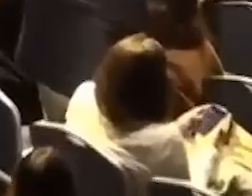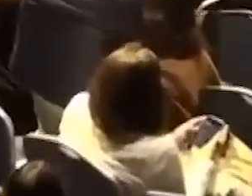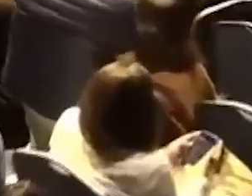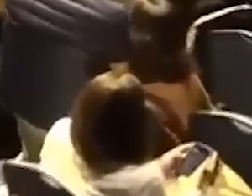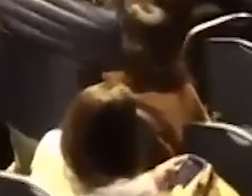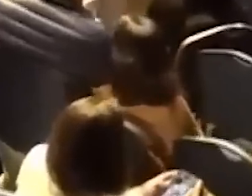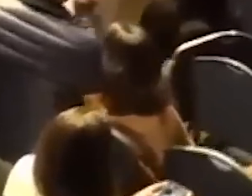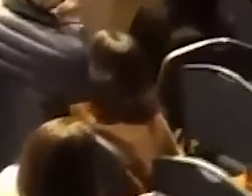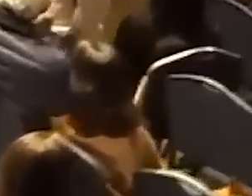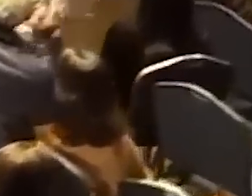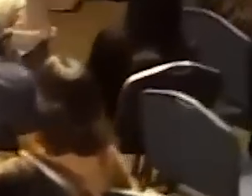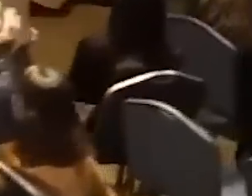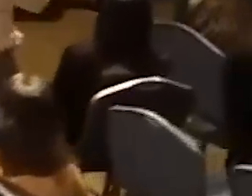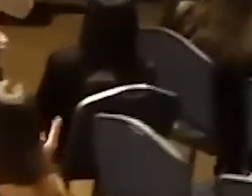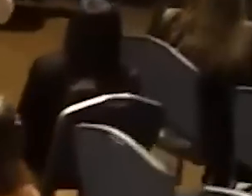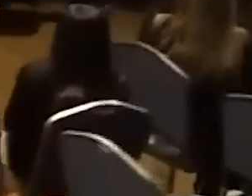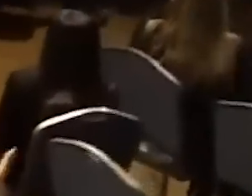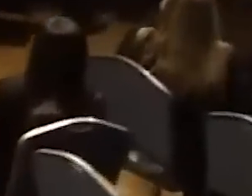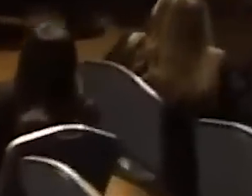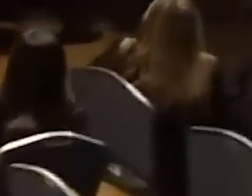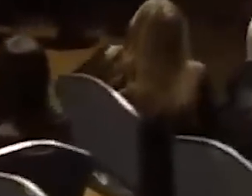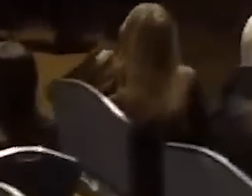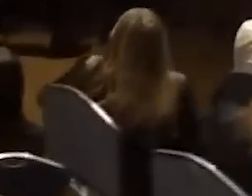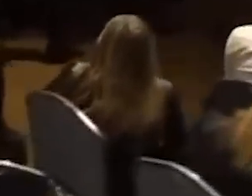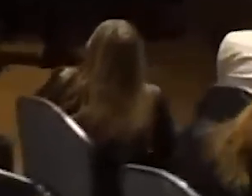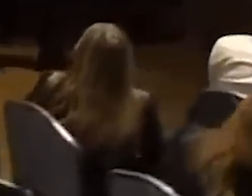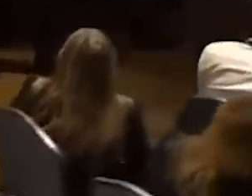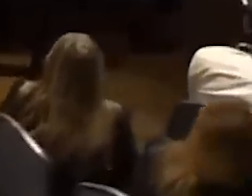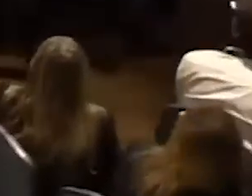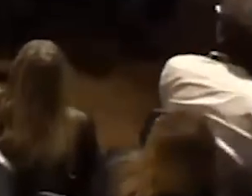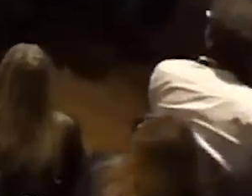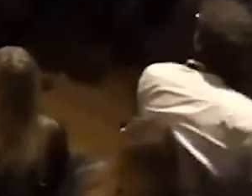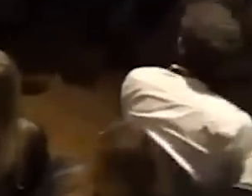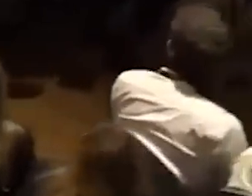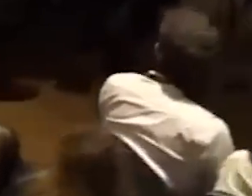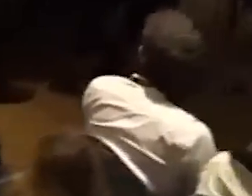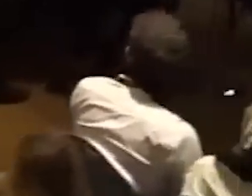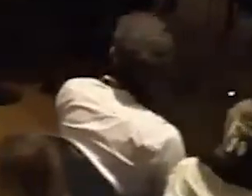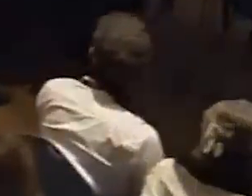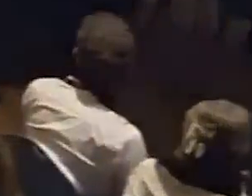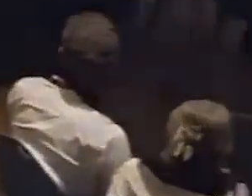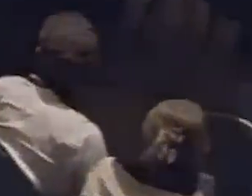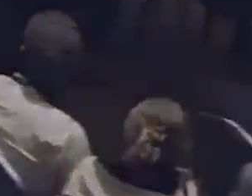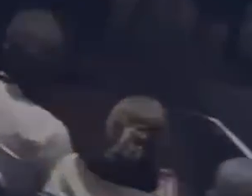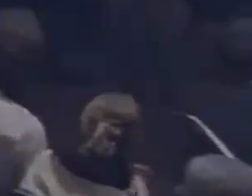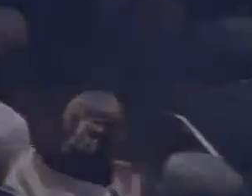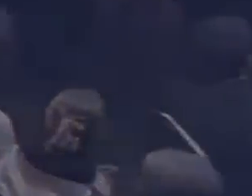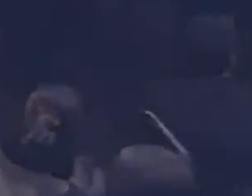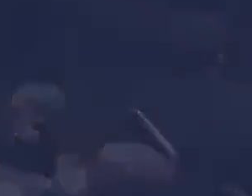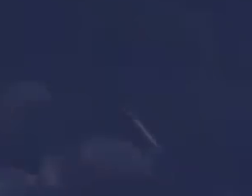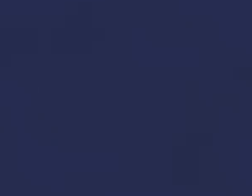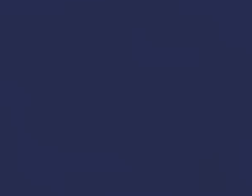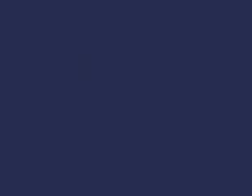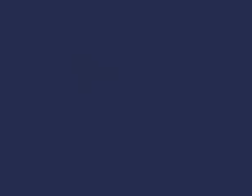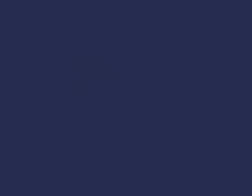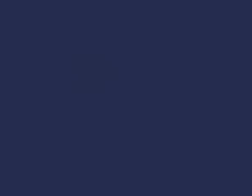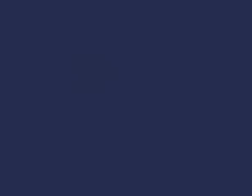Le pedimos por favor al señor presidente que no baje del escenario. Vamos a hacer la entrega.